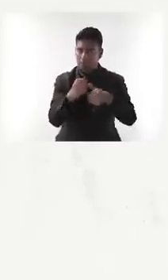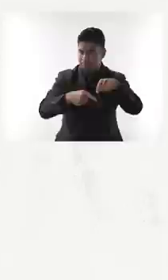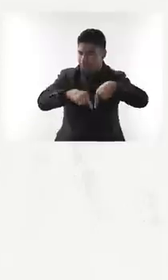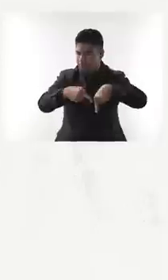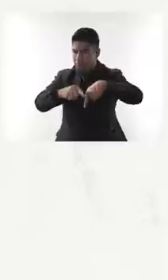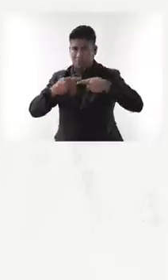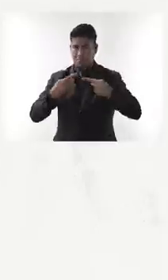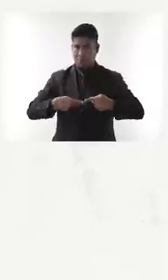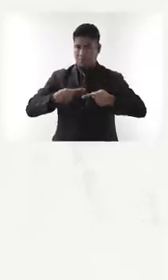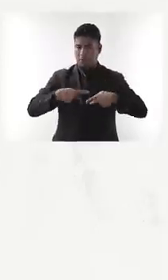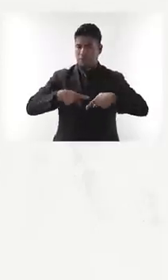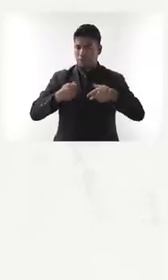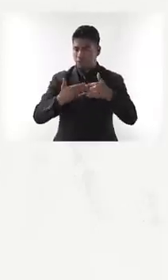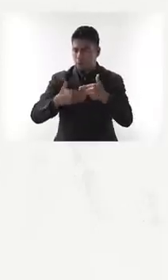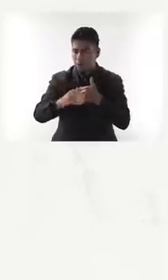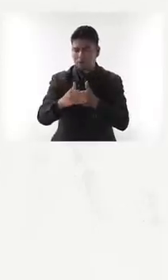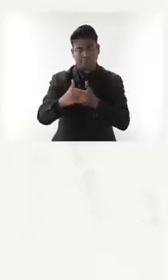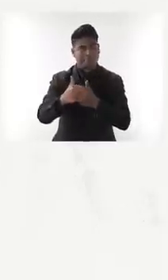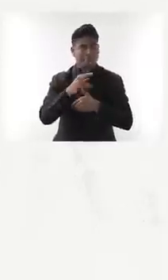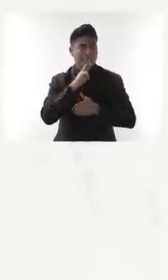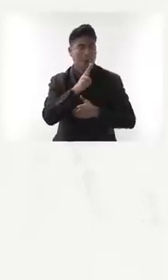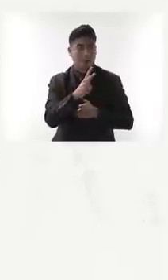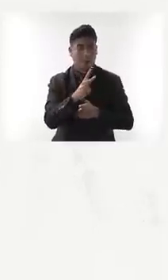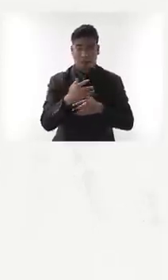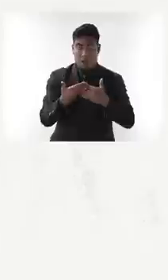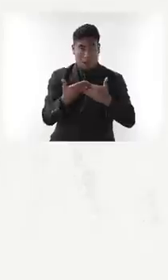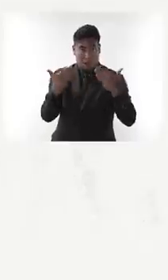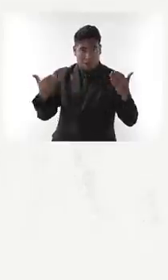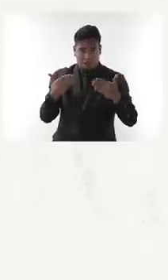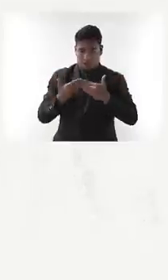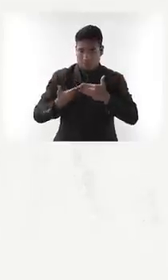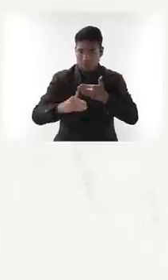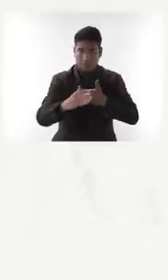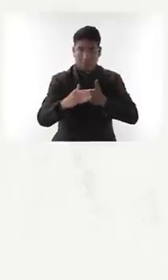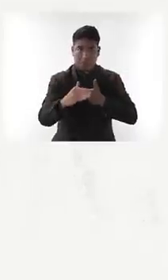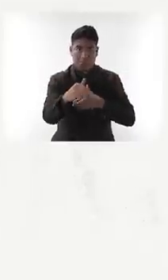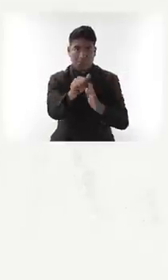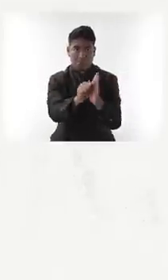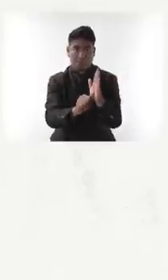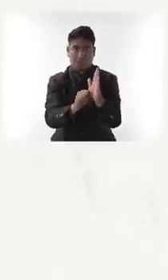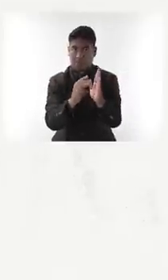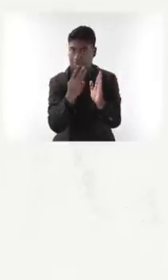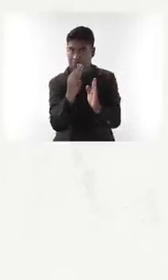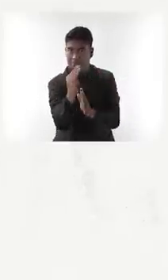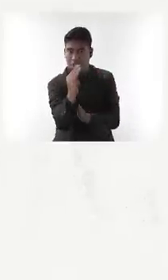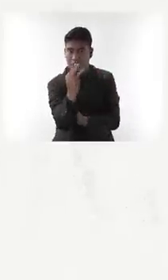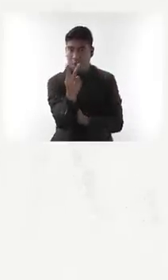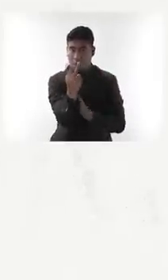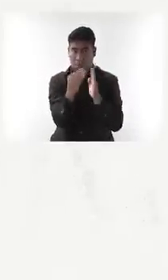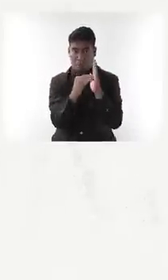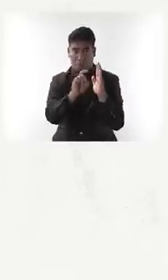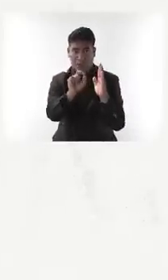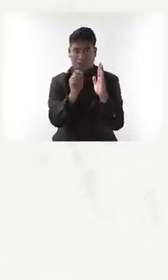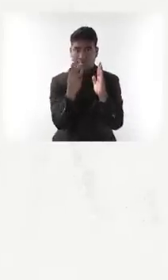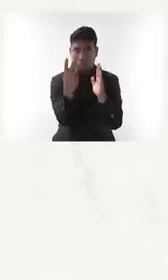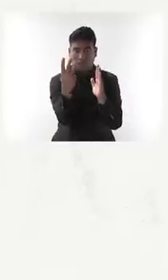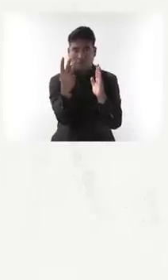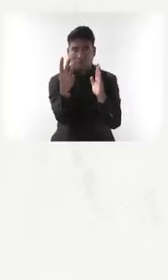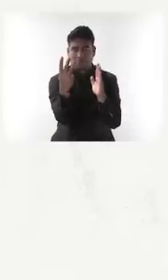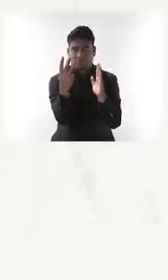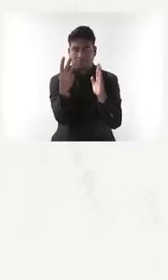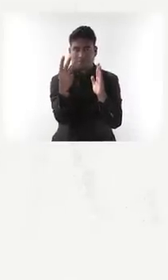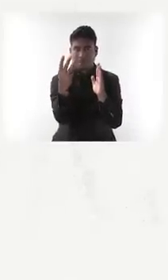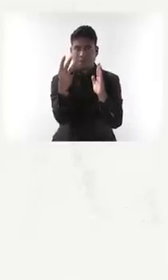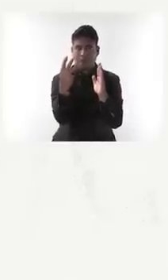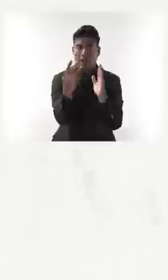mayo? Para 2023, bajar las transferencias internas de 4 a